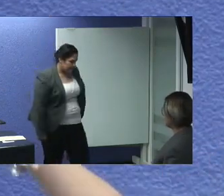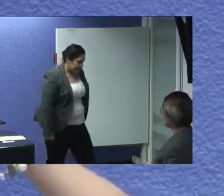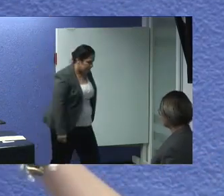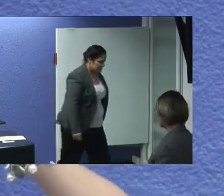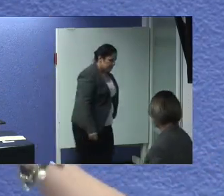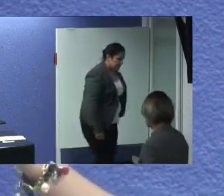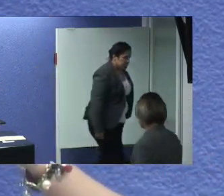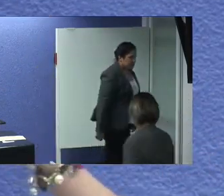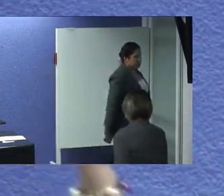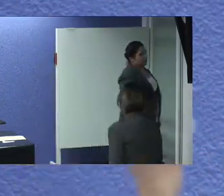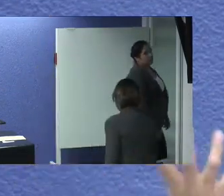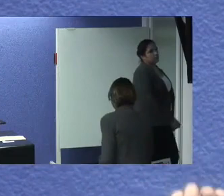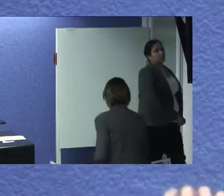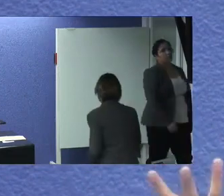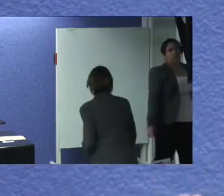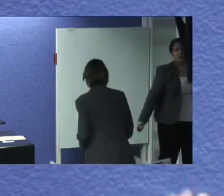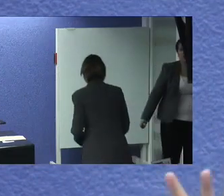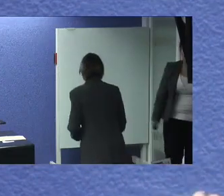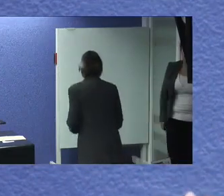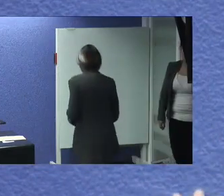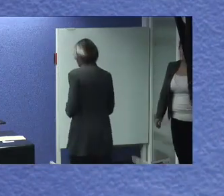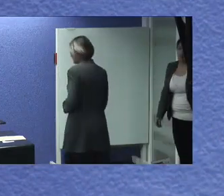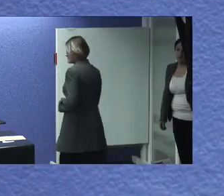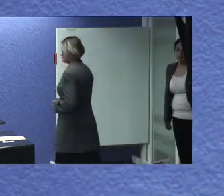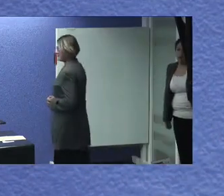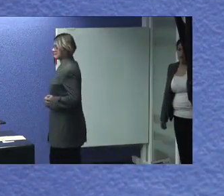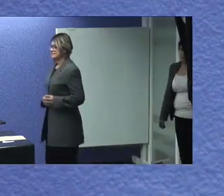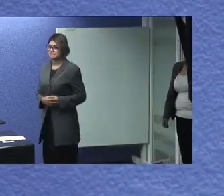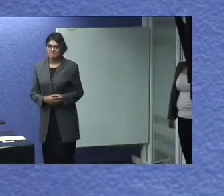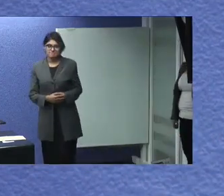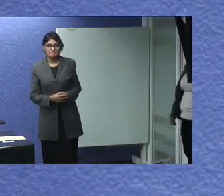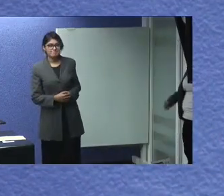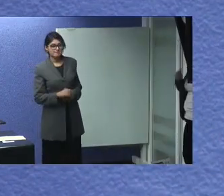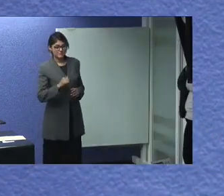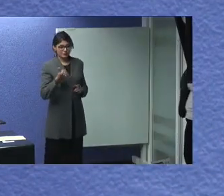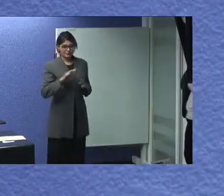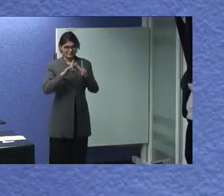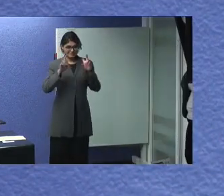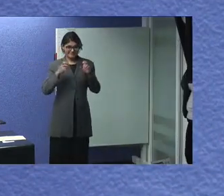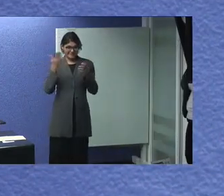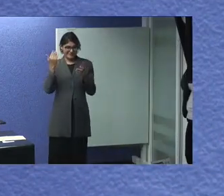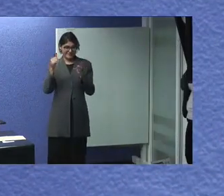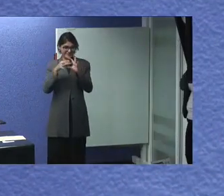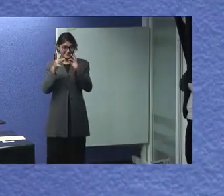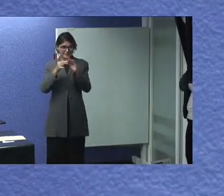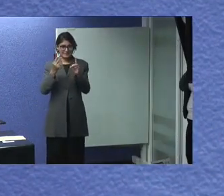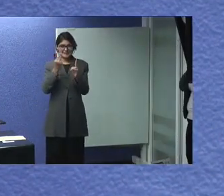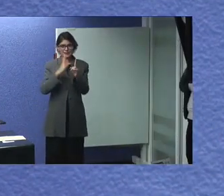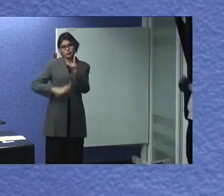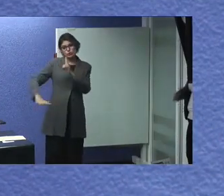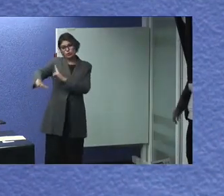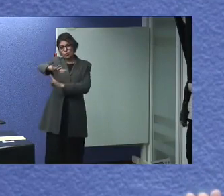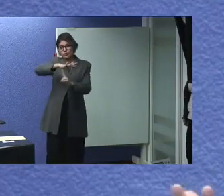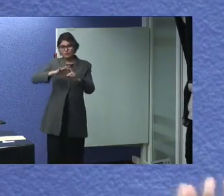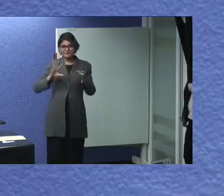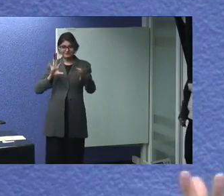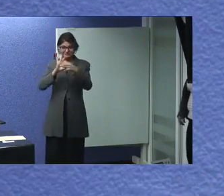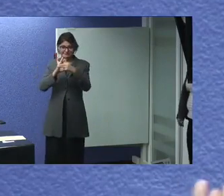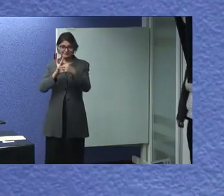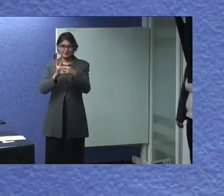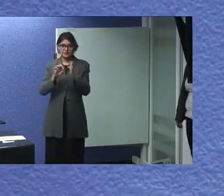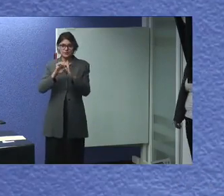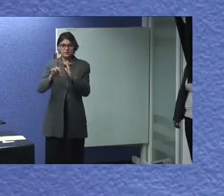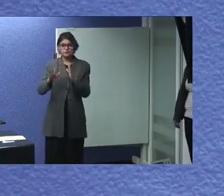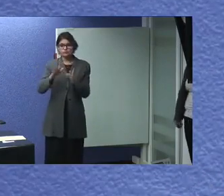de la discapacidad, es necesario tomar conciencia del entorno, de lo que les hablaba hace un rato a partir de la diversidad funcional.